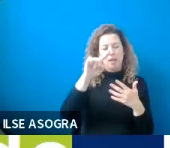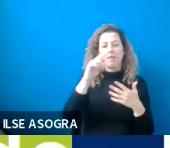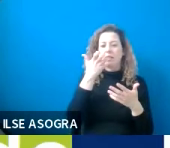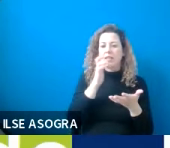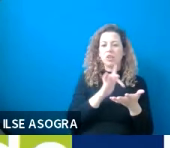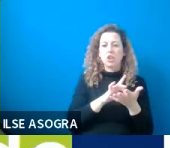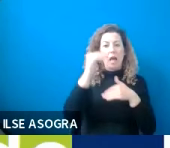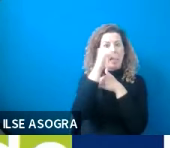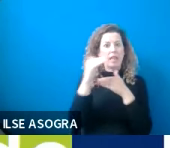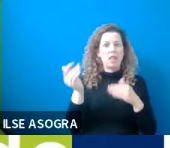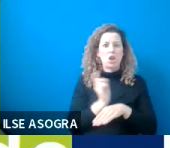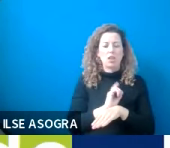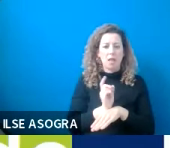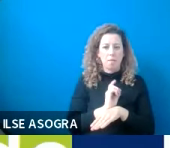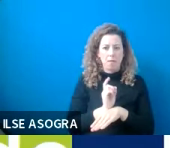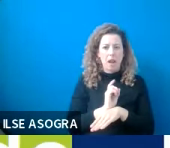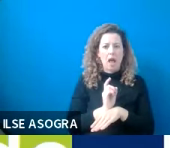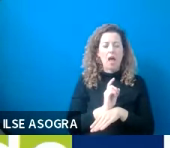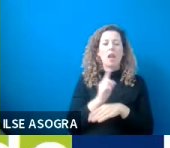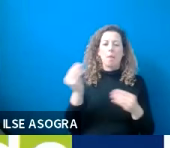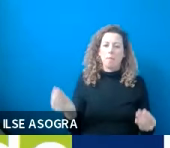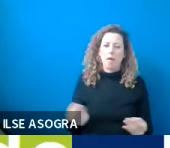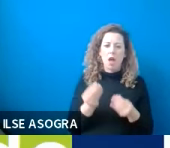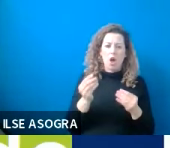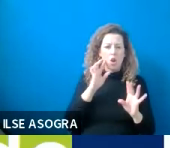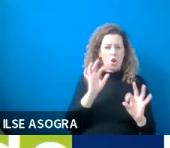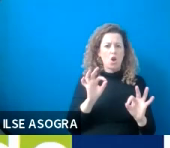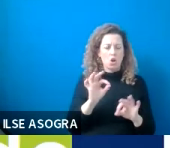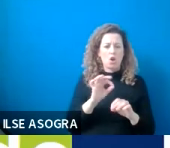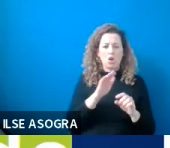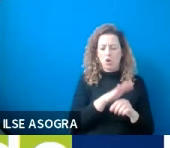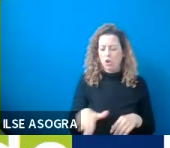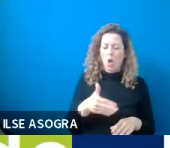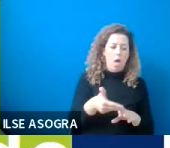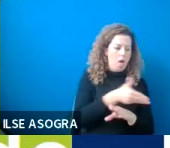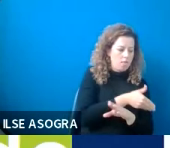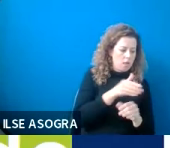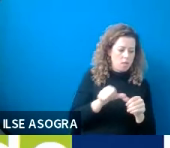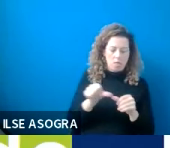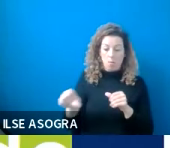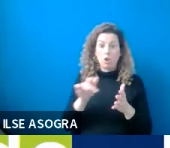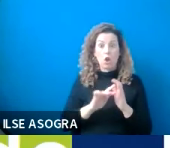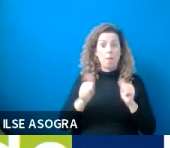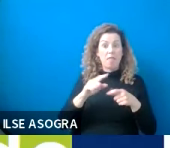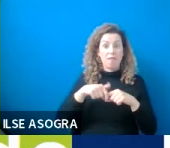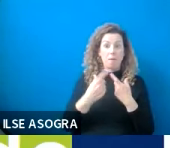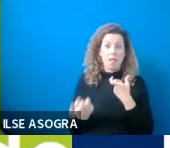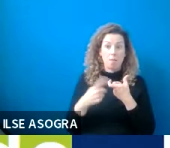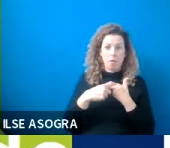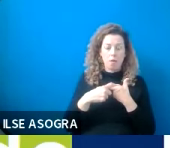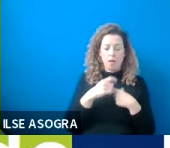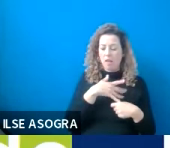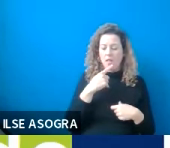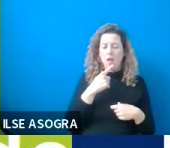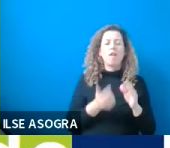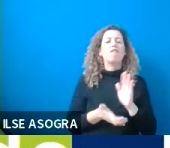atención temprana estaba produciendo mejoras evidentes en los niños, es decir, había un antes y un después de los servicios de atención temprana en cuanto al pronóstico,